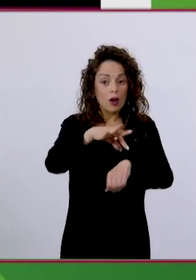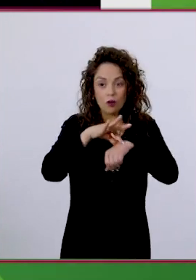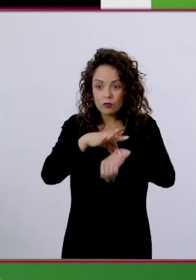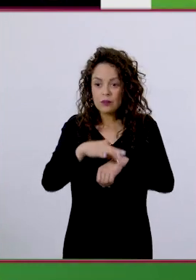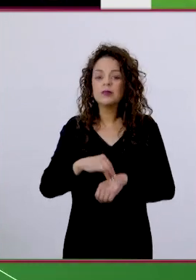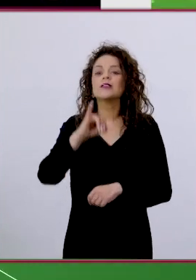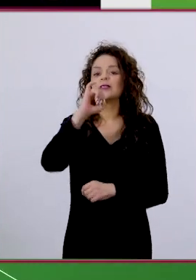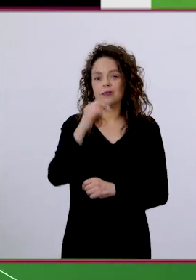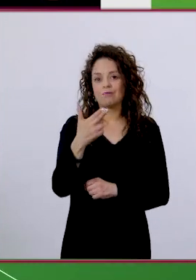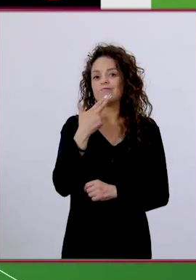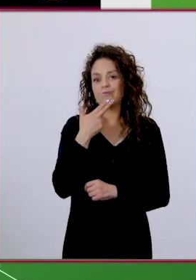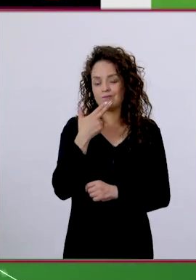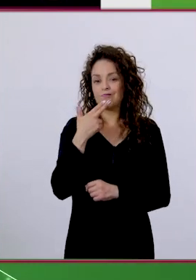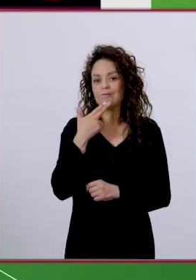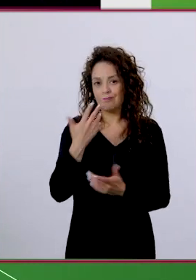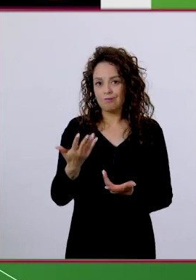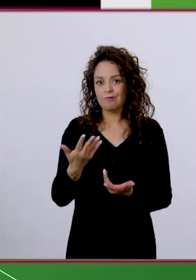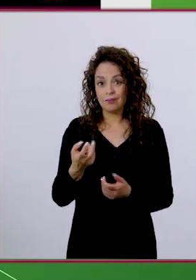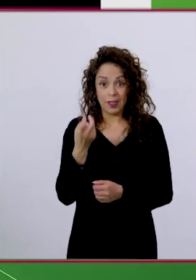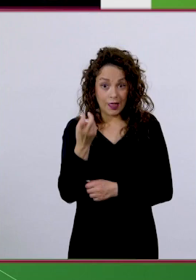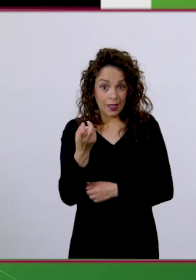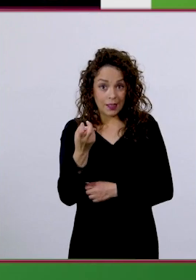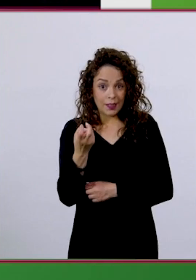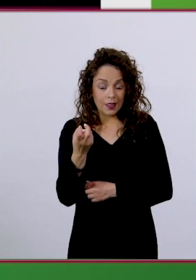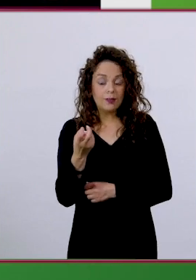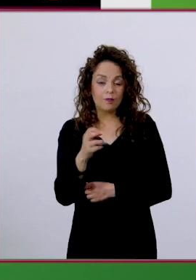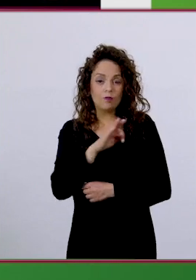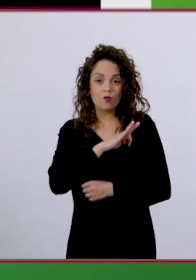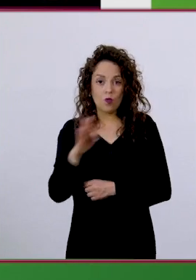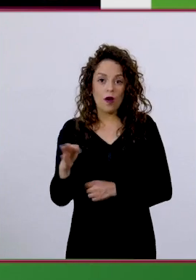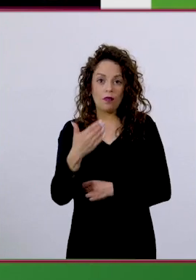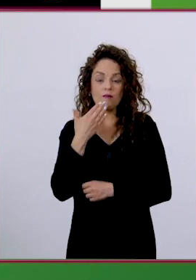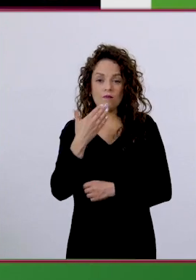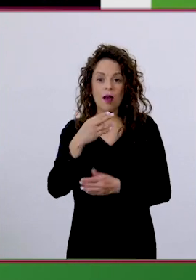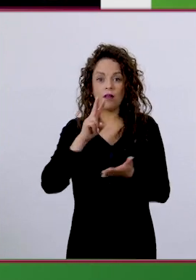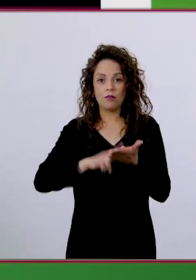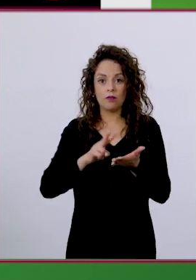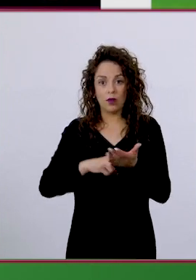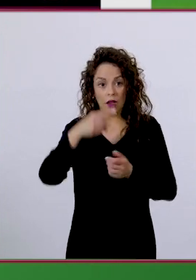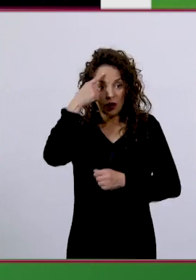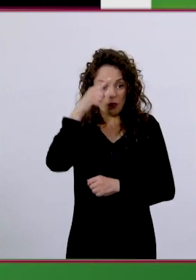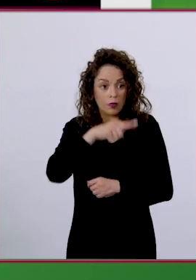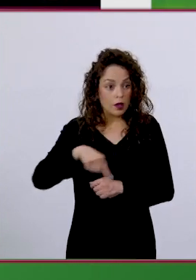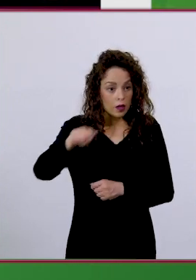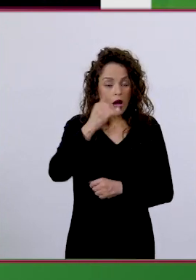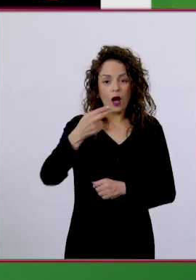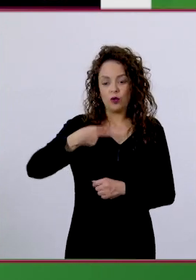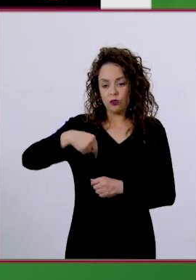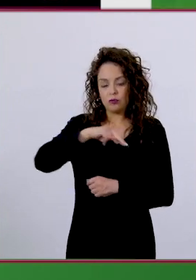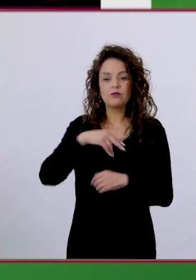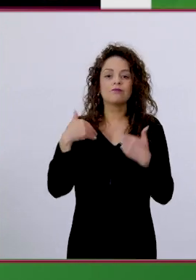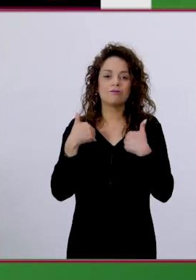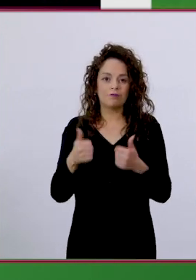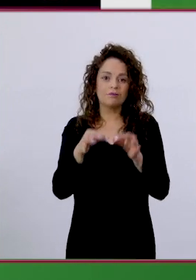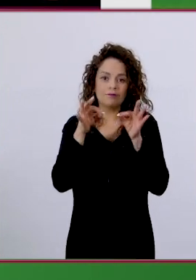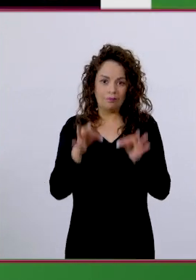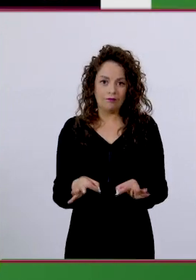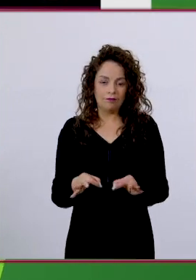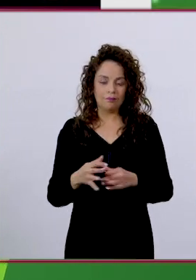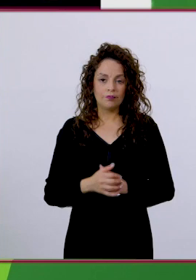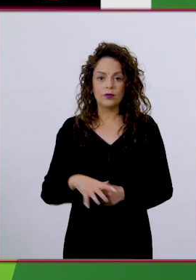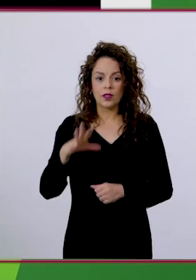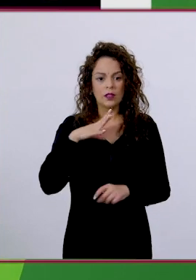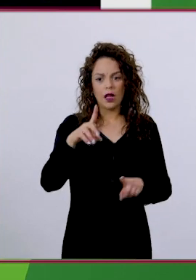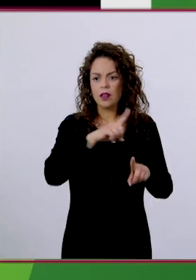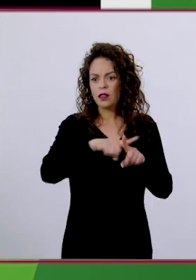sirve, pues al final fue muy enriquecedor, ¿no? Tanto para ellos como para nosotros. Digamos que fueron varios